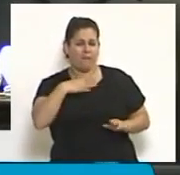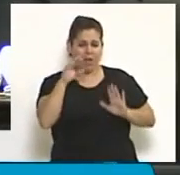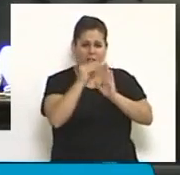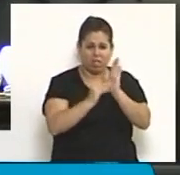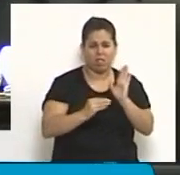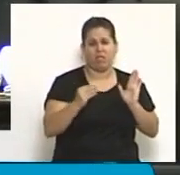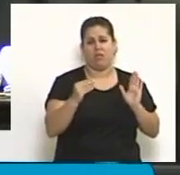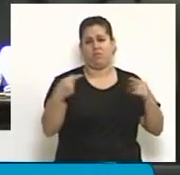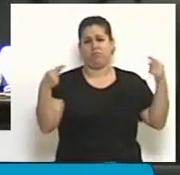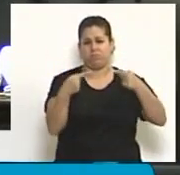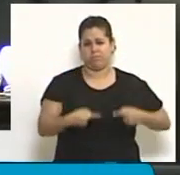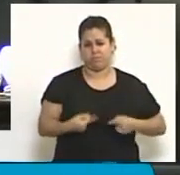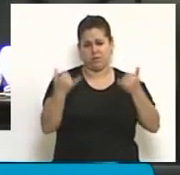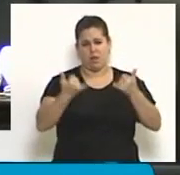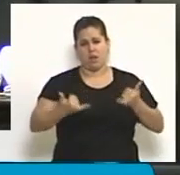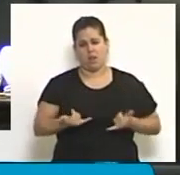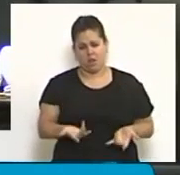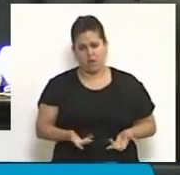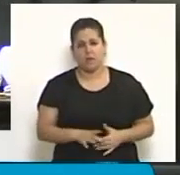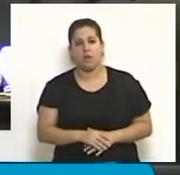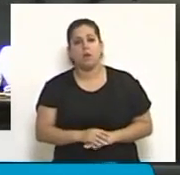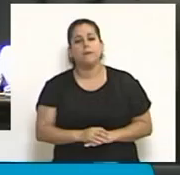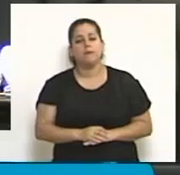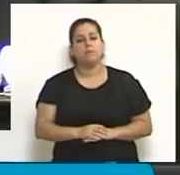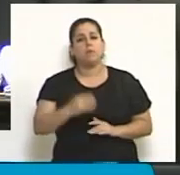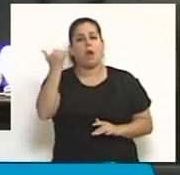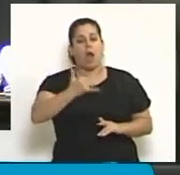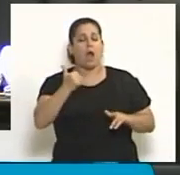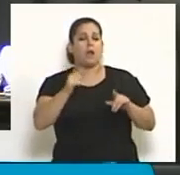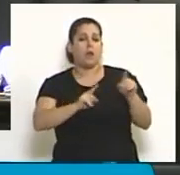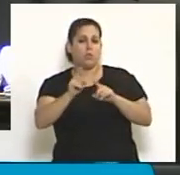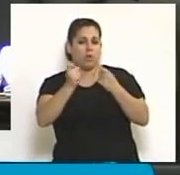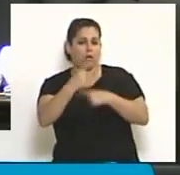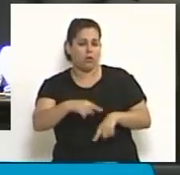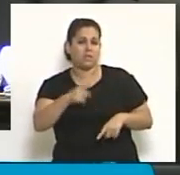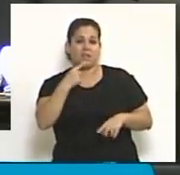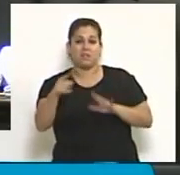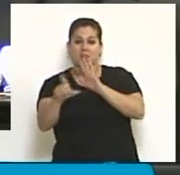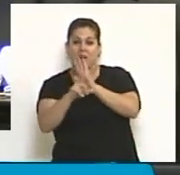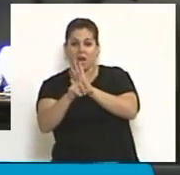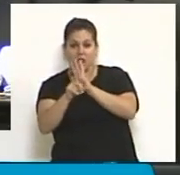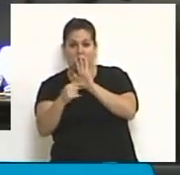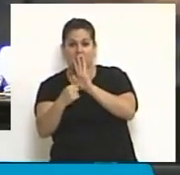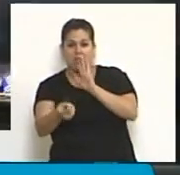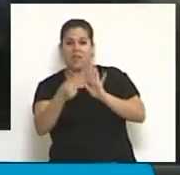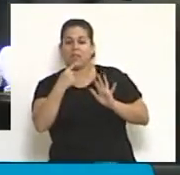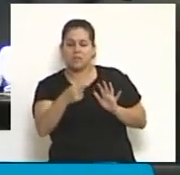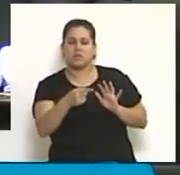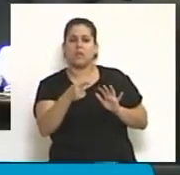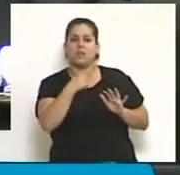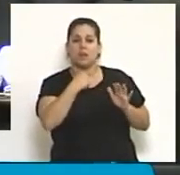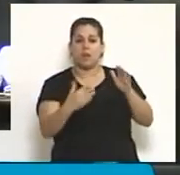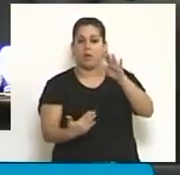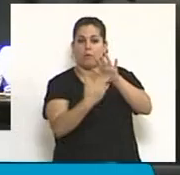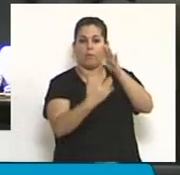y contradictoria. Entre tantos atributos, esta ley pretende poner a disposición del